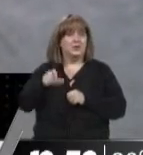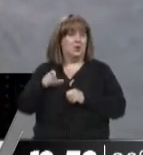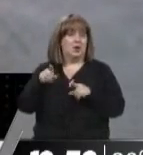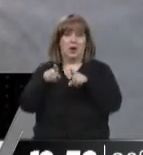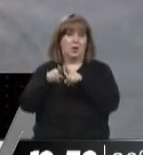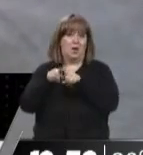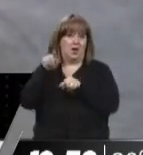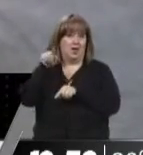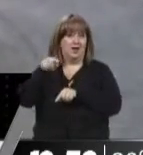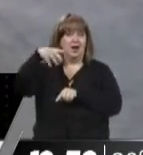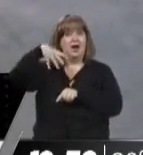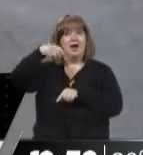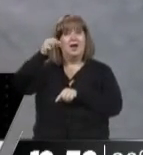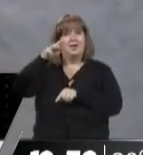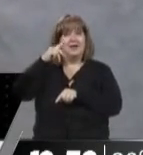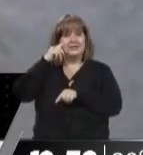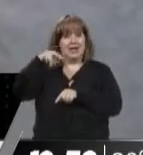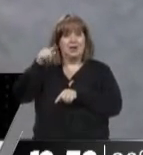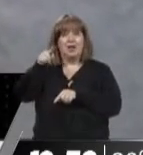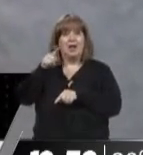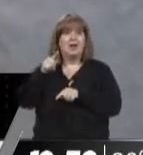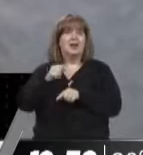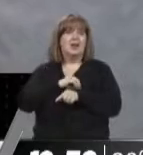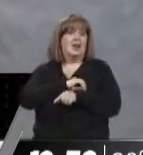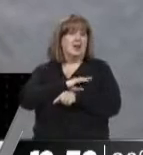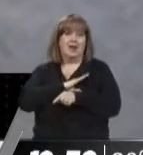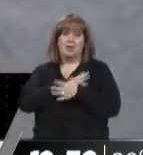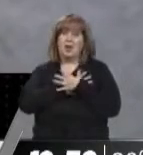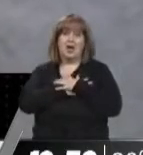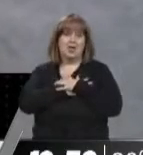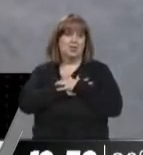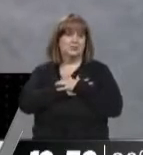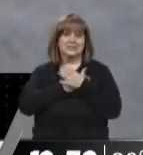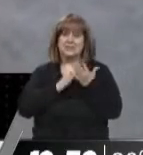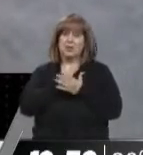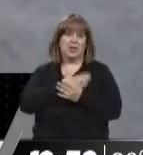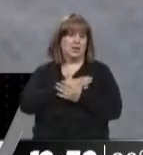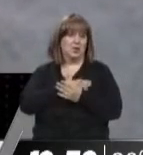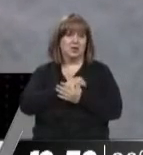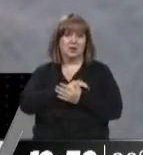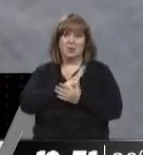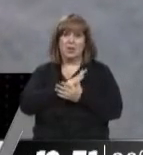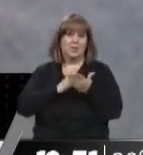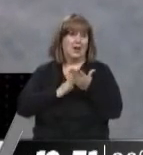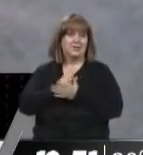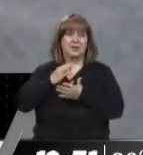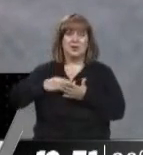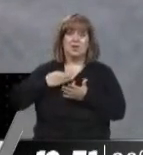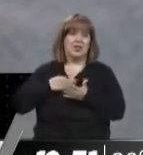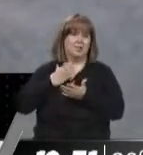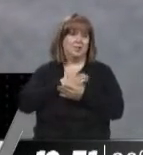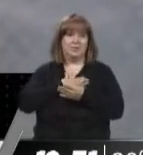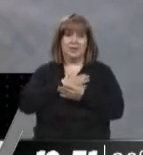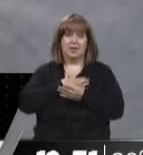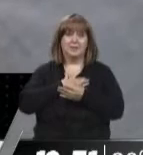Marciano. Es mi gran amor, lo va a ser toda mi vida. Toda mi vida,